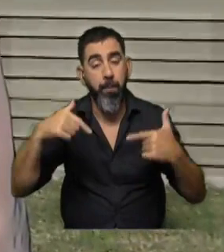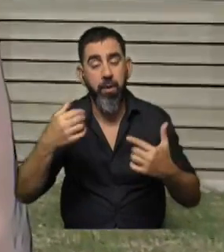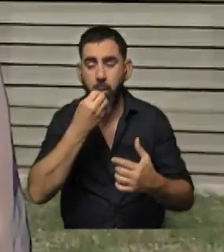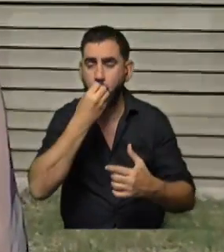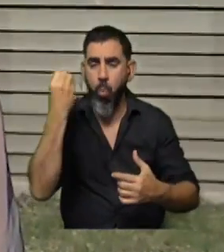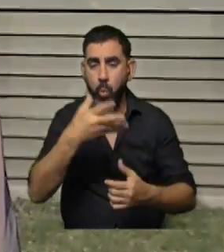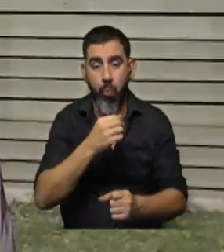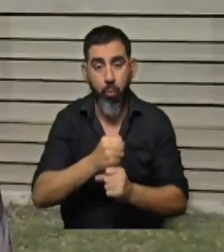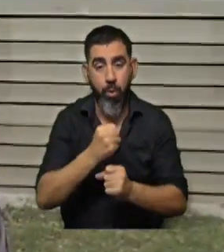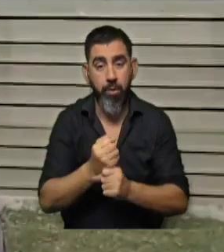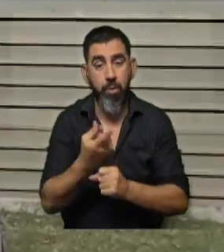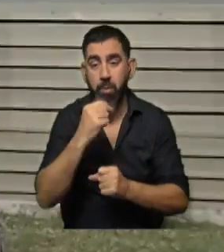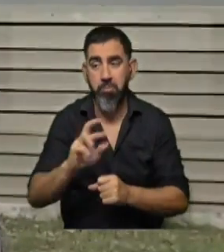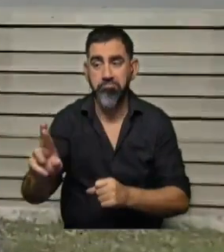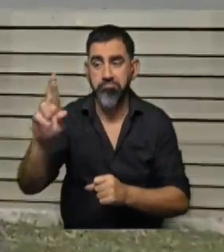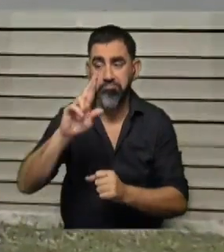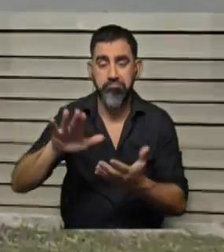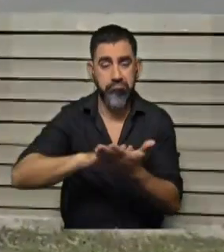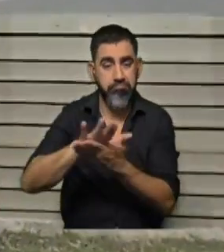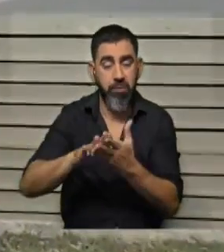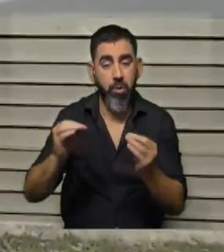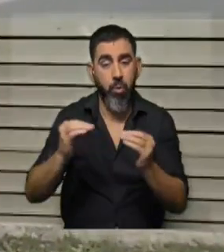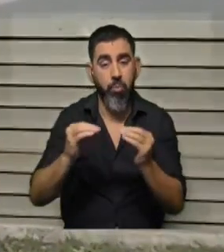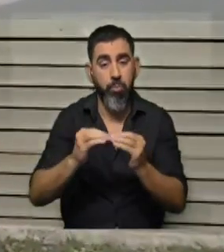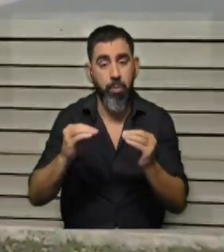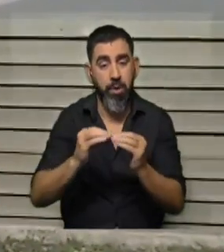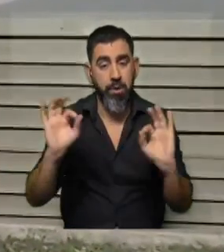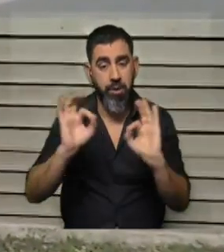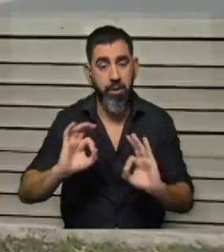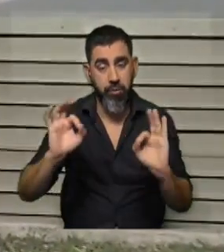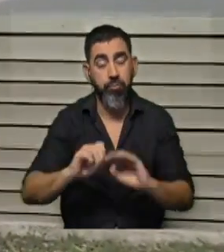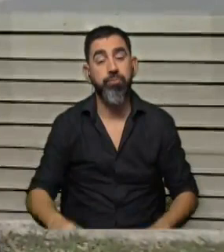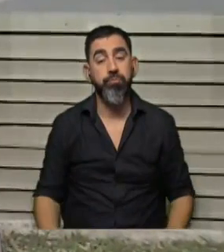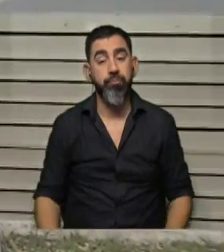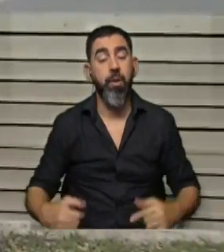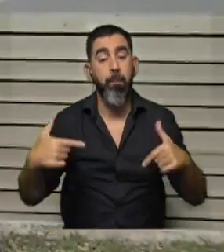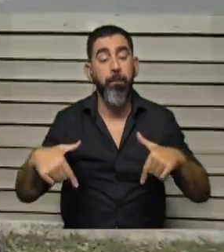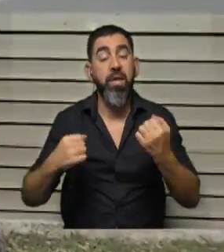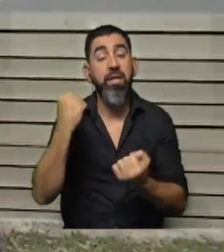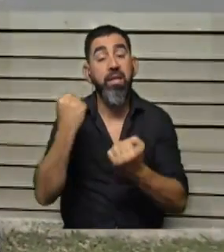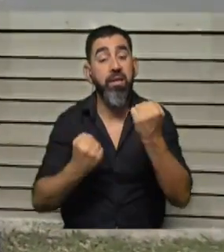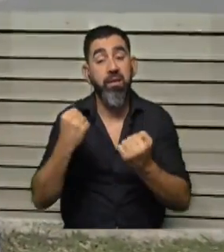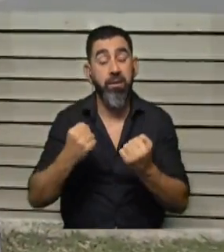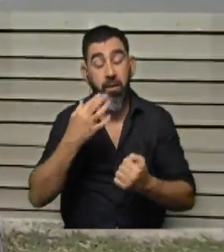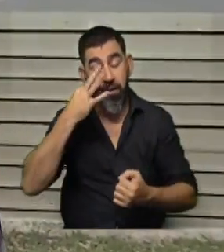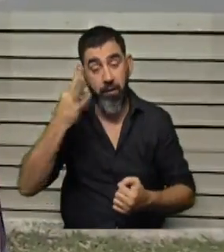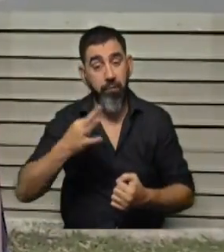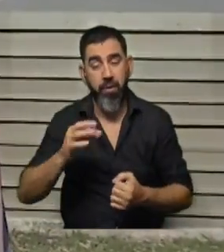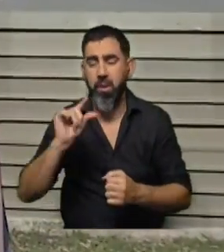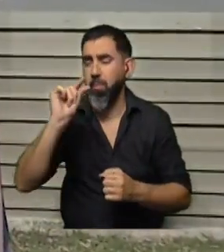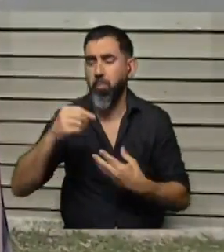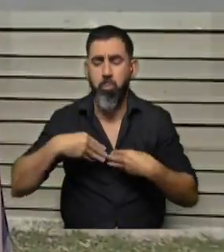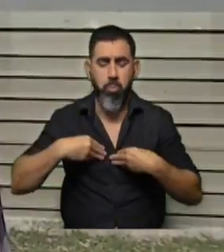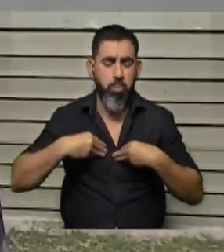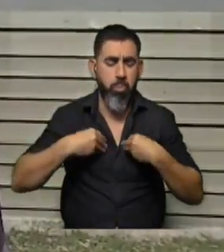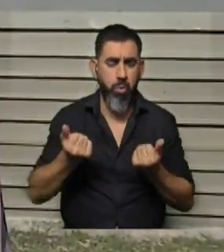tremendo pero no tuvo eco en sus compañeros de gabinete no porque la ministra arveleche sinceramente muy poca